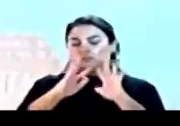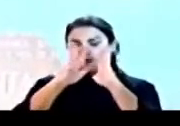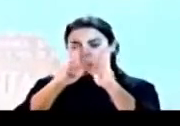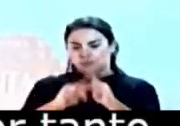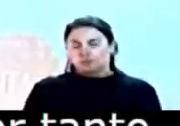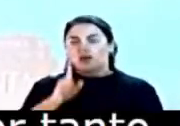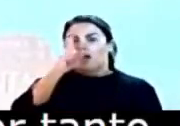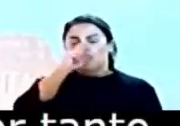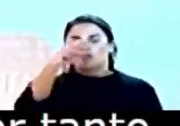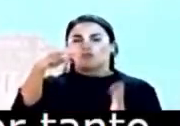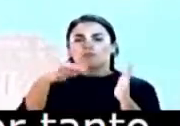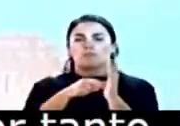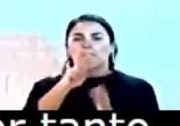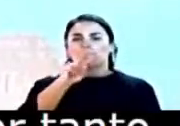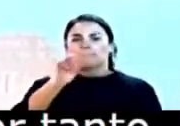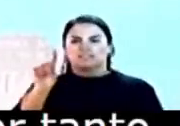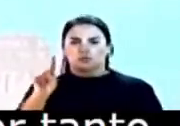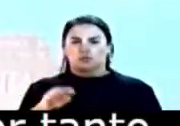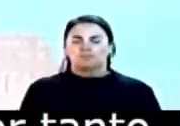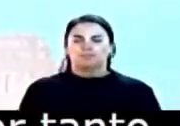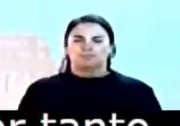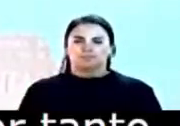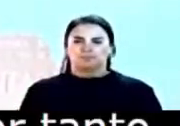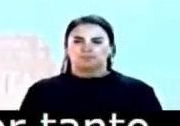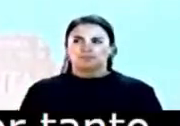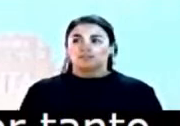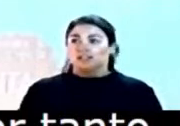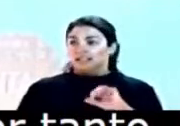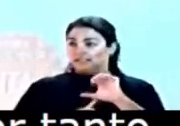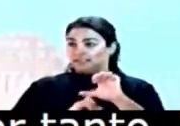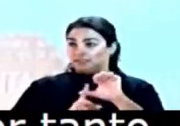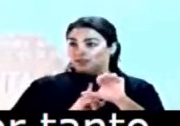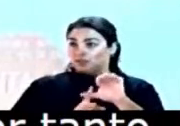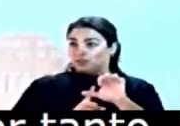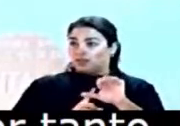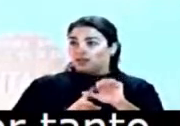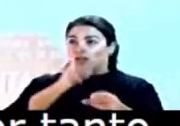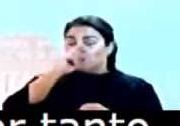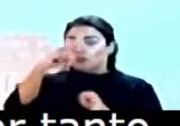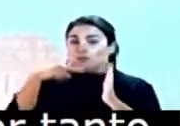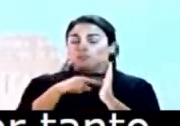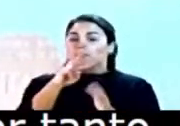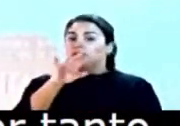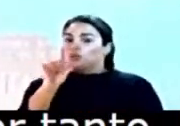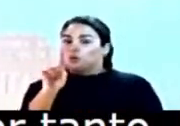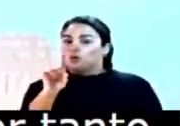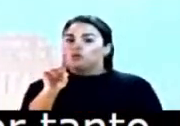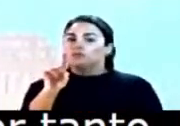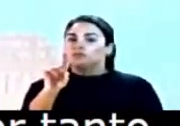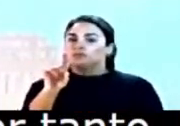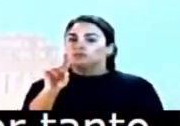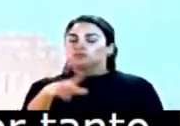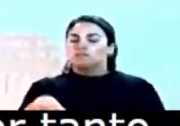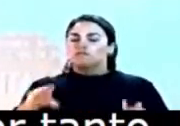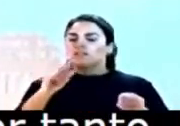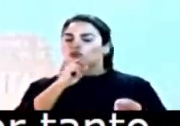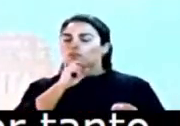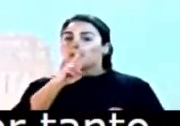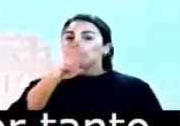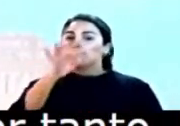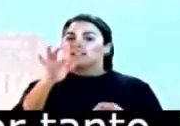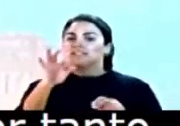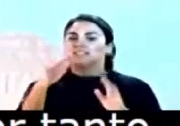del año 2021. Extremadura cerró el año 2021 con 20.000 parados